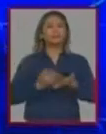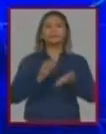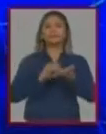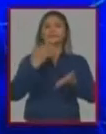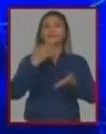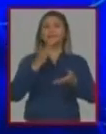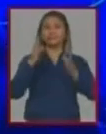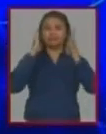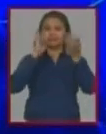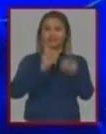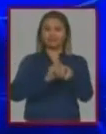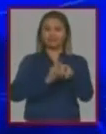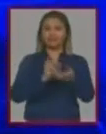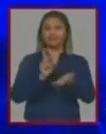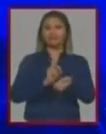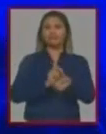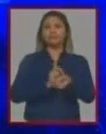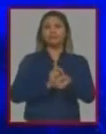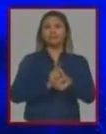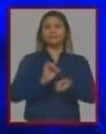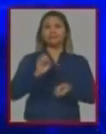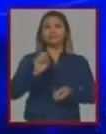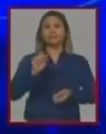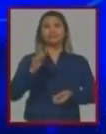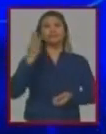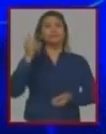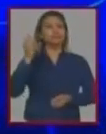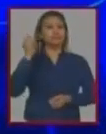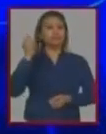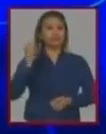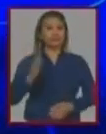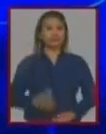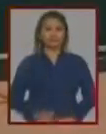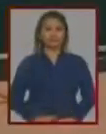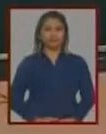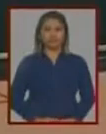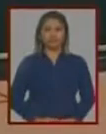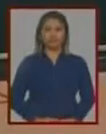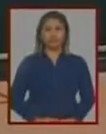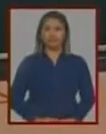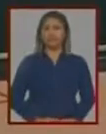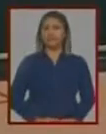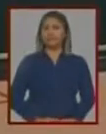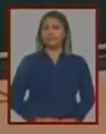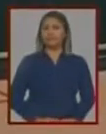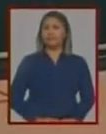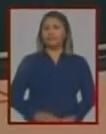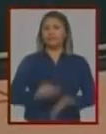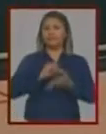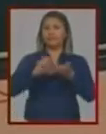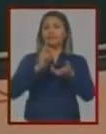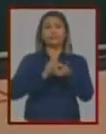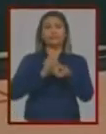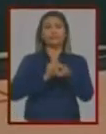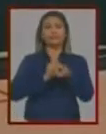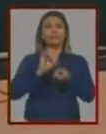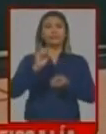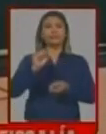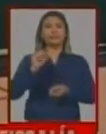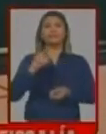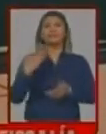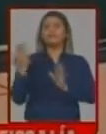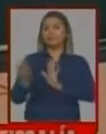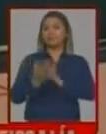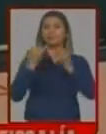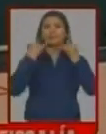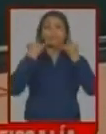de presunta negligencia médica a la doctora Isis Llapis en calidad de testigo. La cirujana pediátrica Isis Llapis se presentó